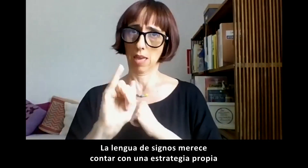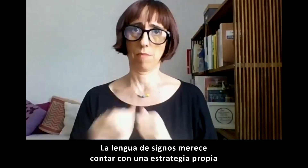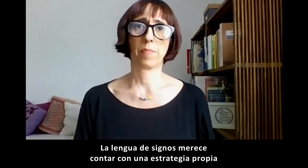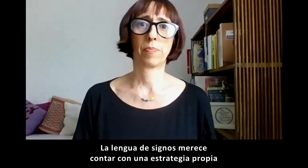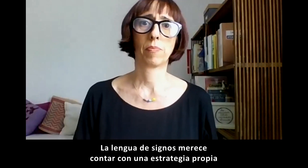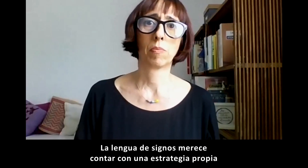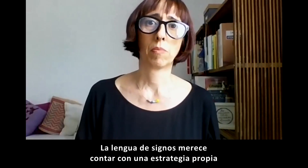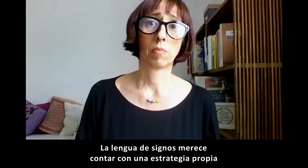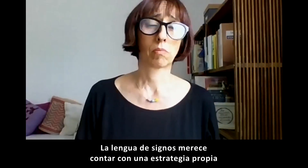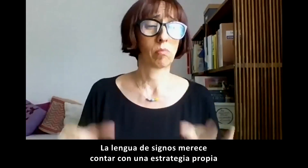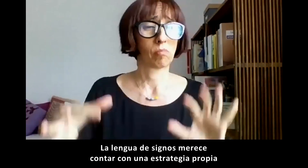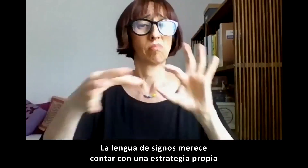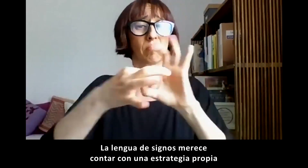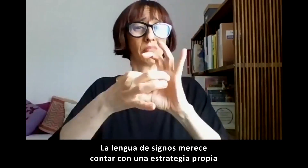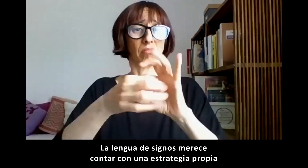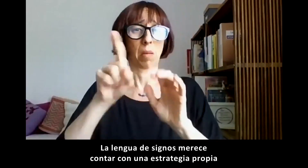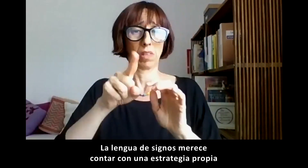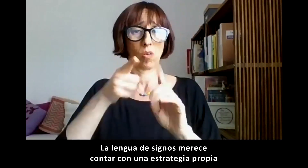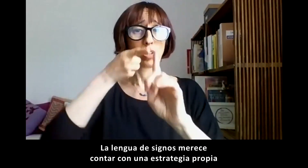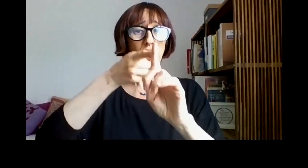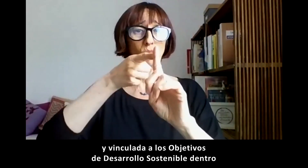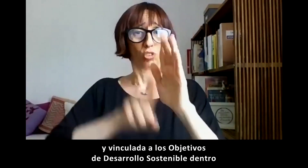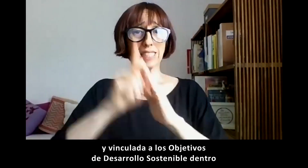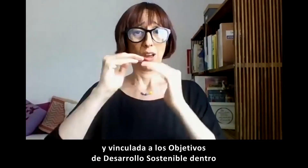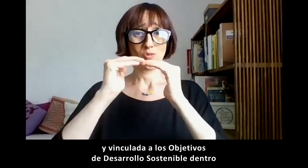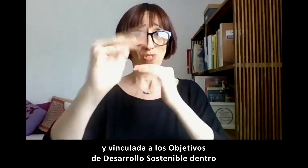signos merece contar con una estrategia propia.